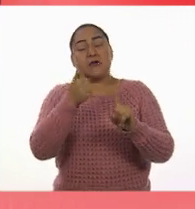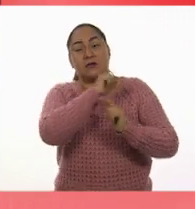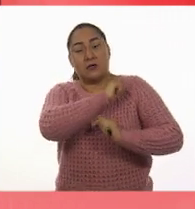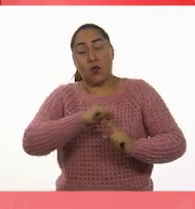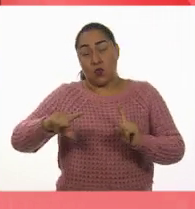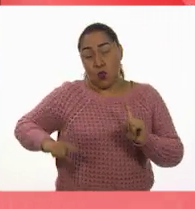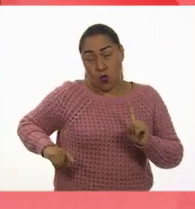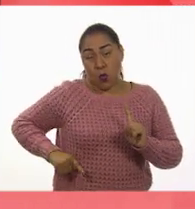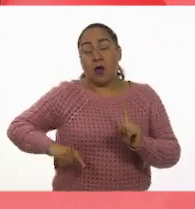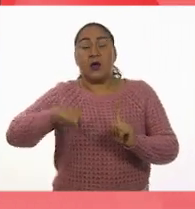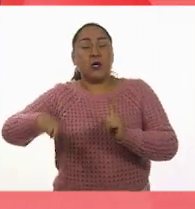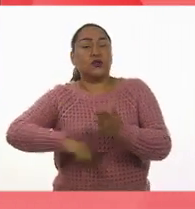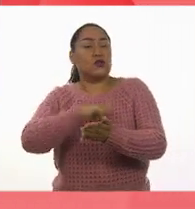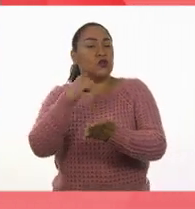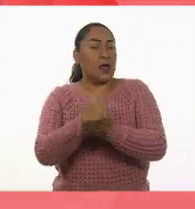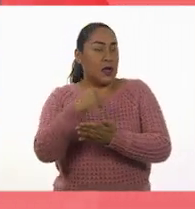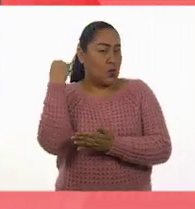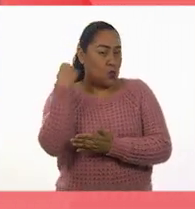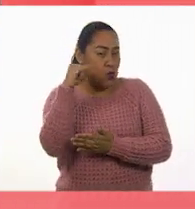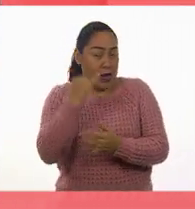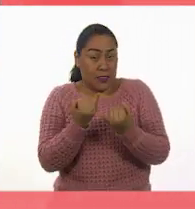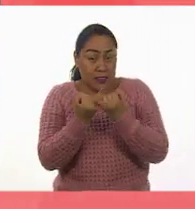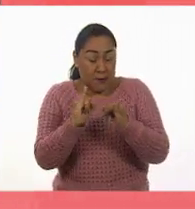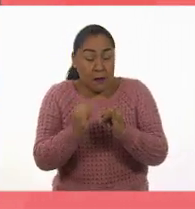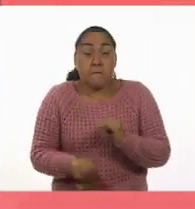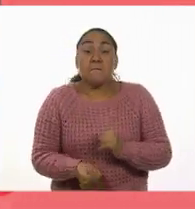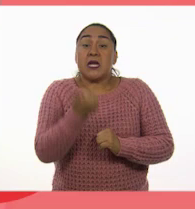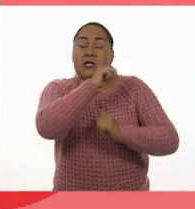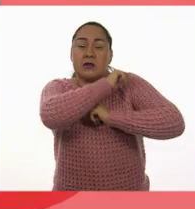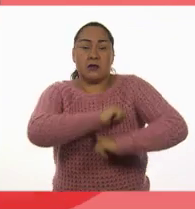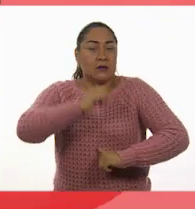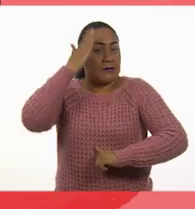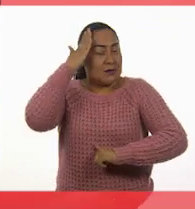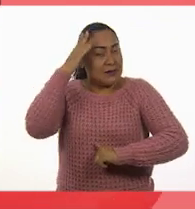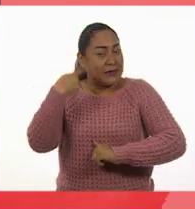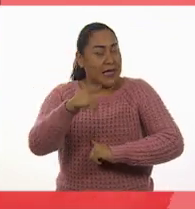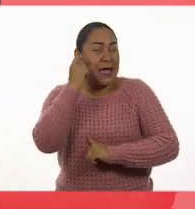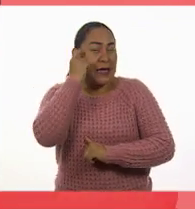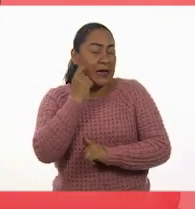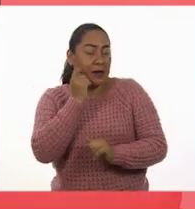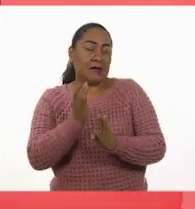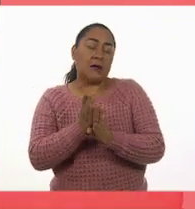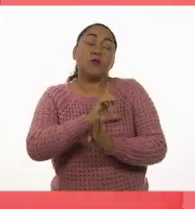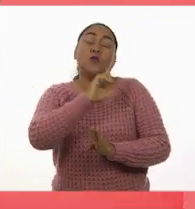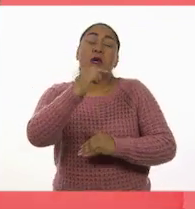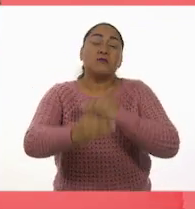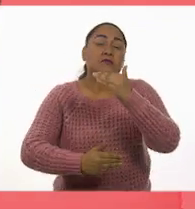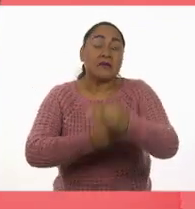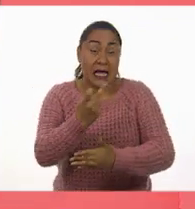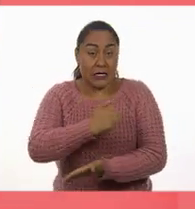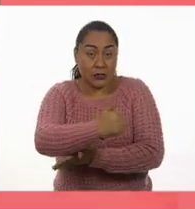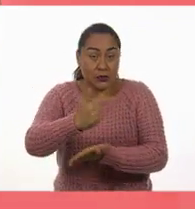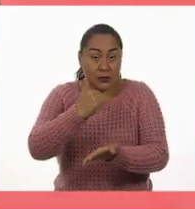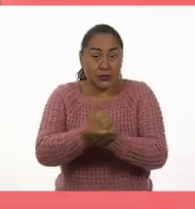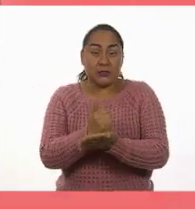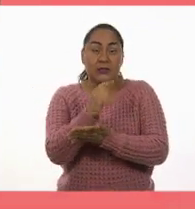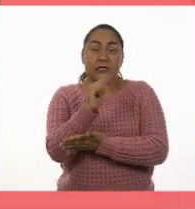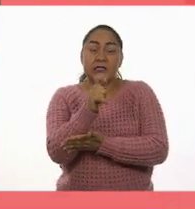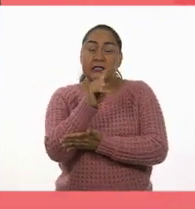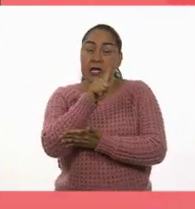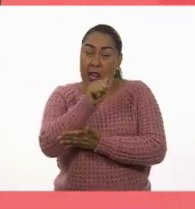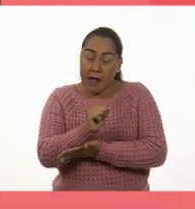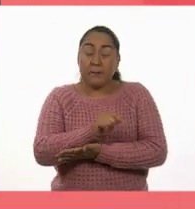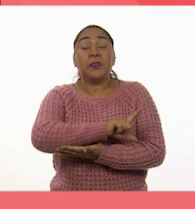gobernador y la ciudad de Iguala de la Independencia la primera capital del estado, siendo en los años posteriores la ciudad de Tixla hasta